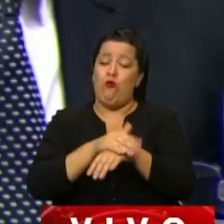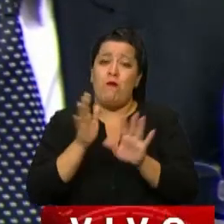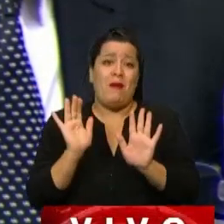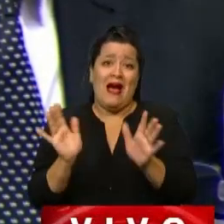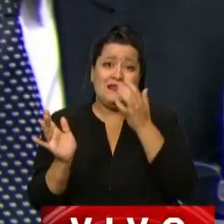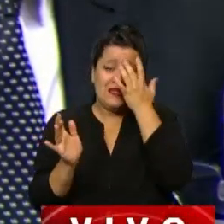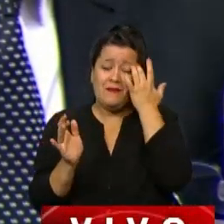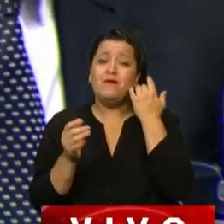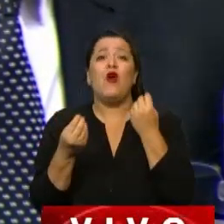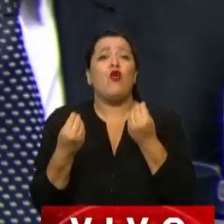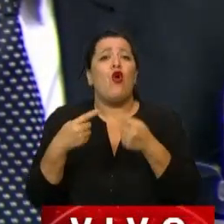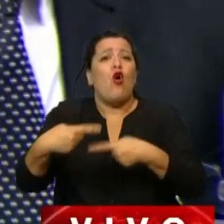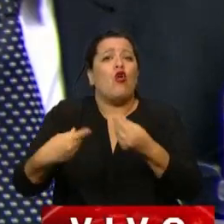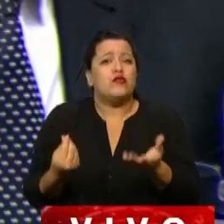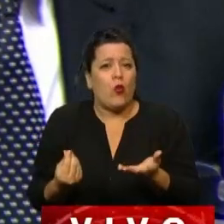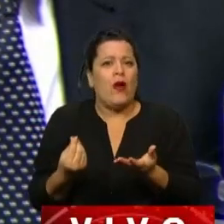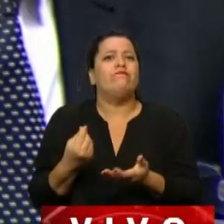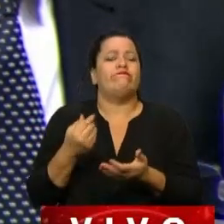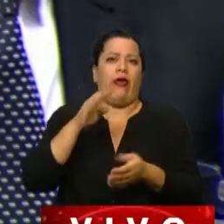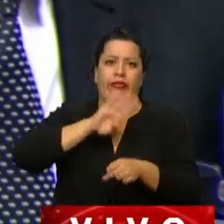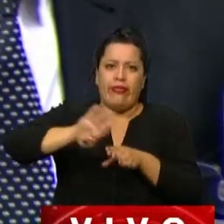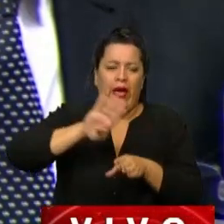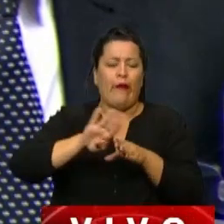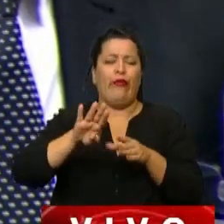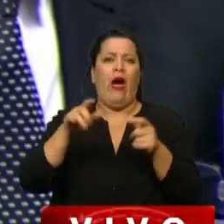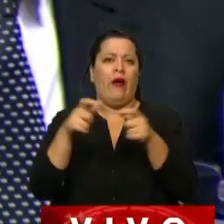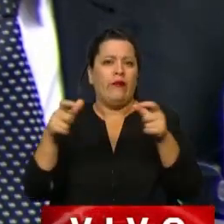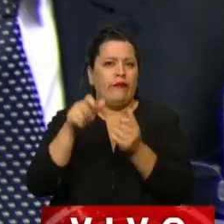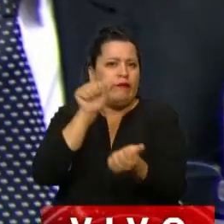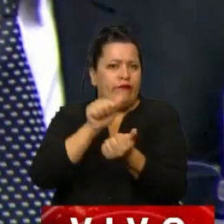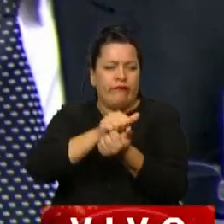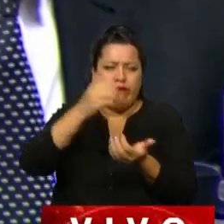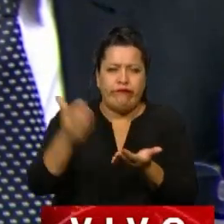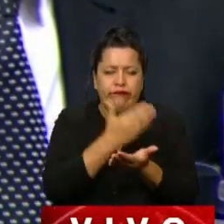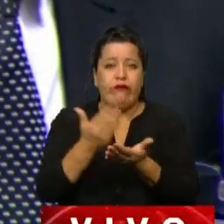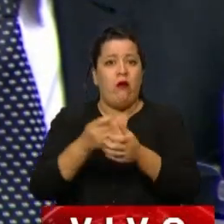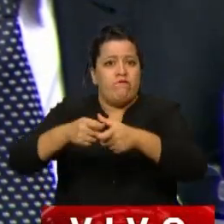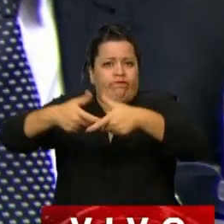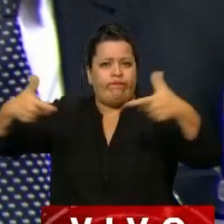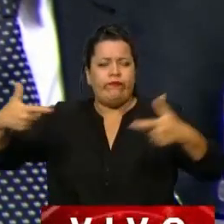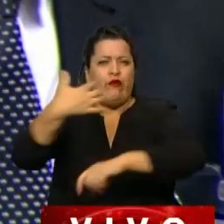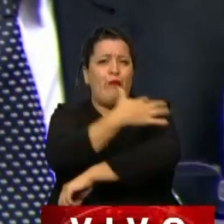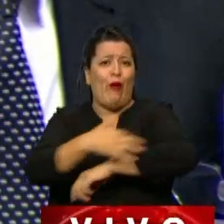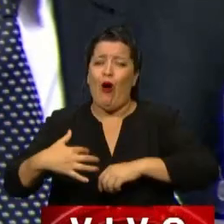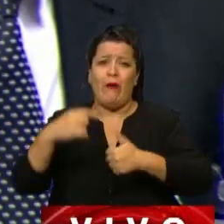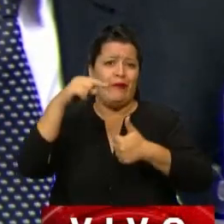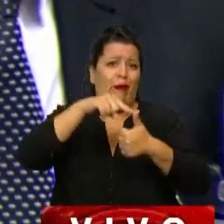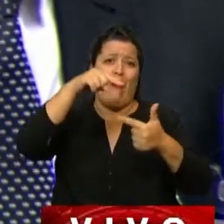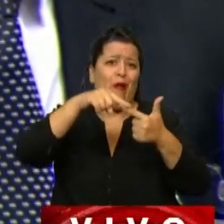como consecuencia endeudamiento, emisión, pobreza, todo lo que